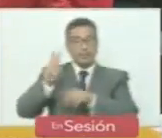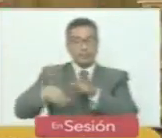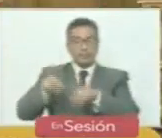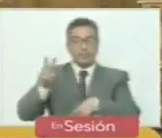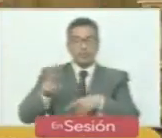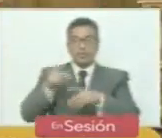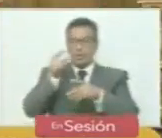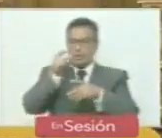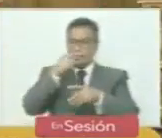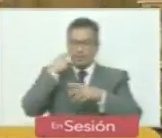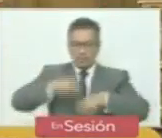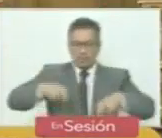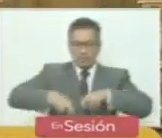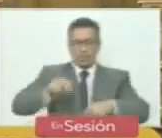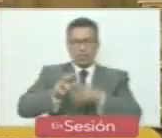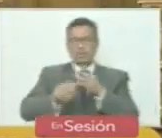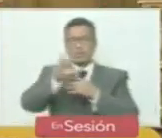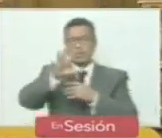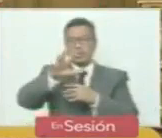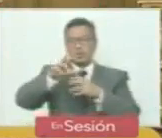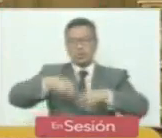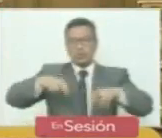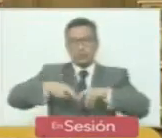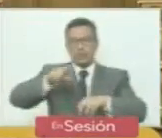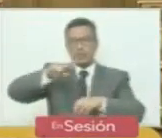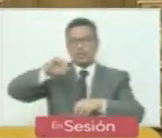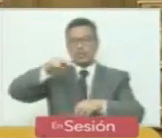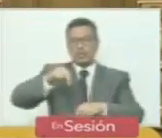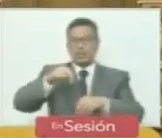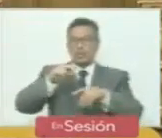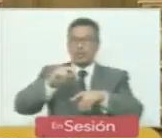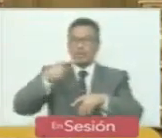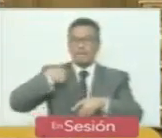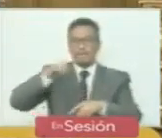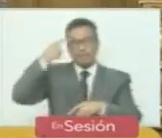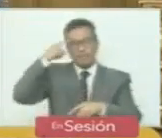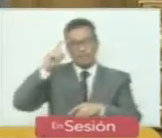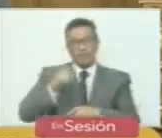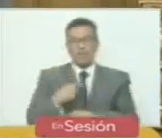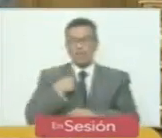la investigación para 5 de los ciudadanos iraníes, que está aún por revisarse. Voy a hablar